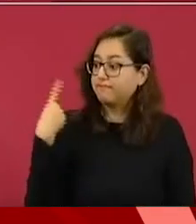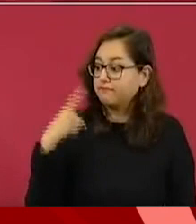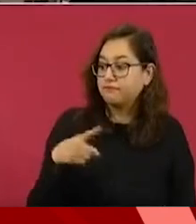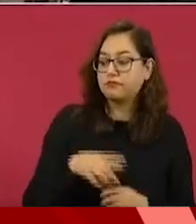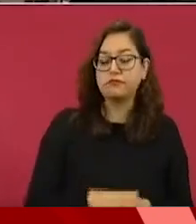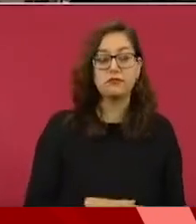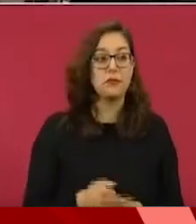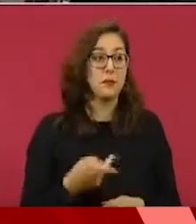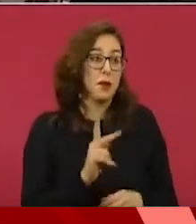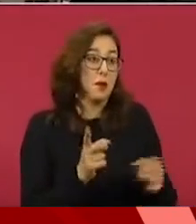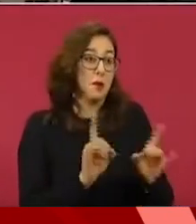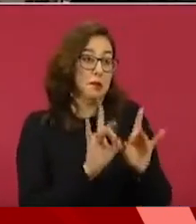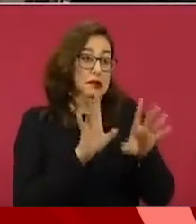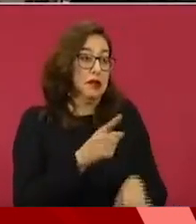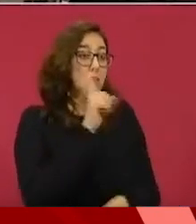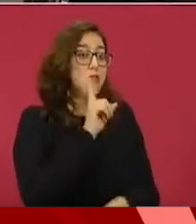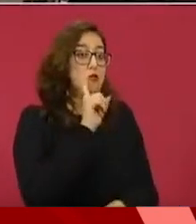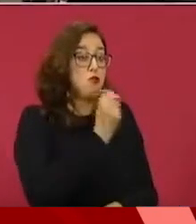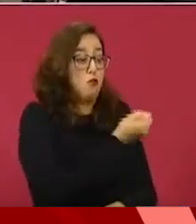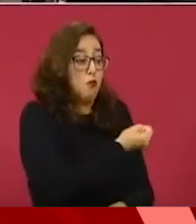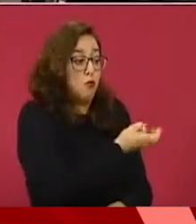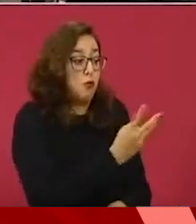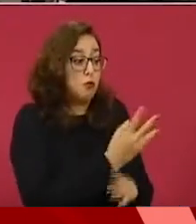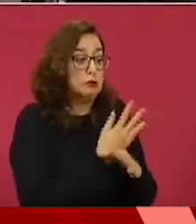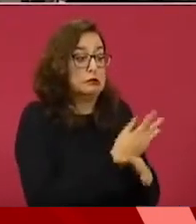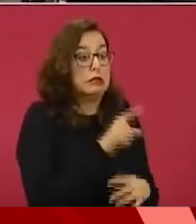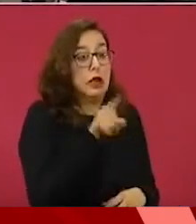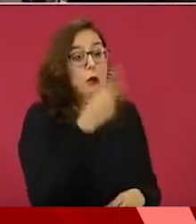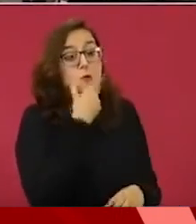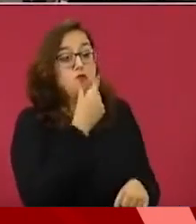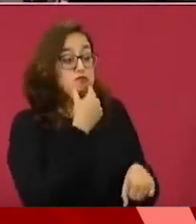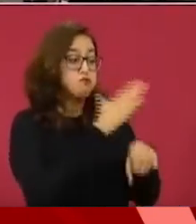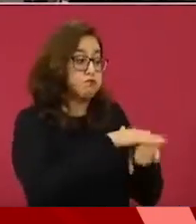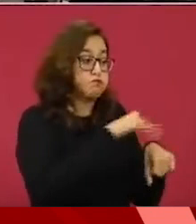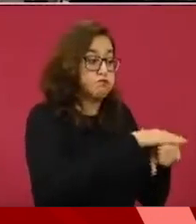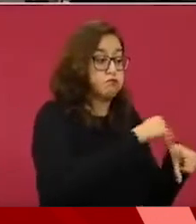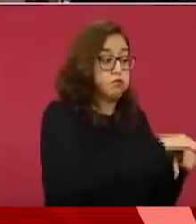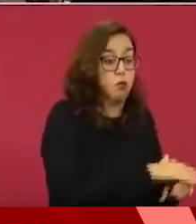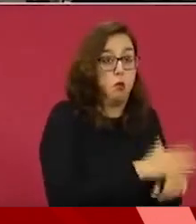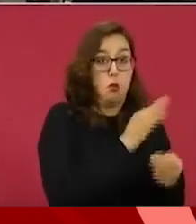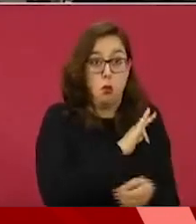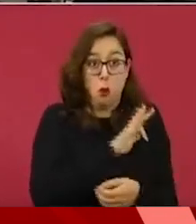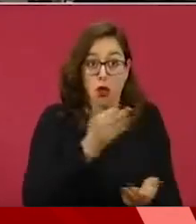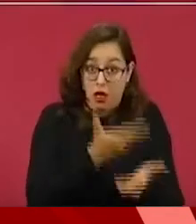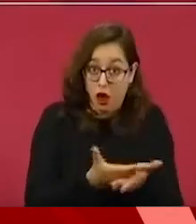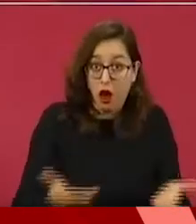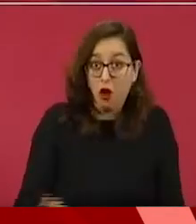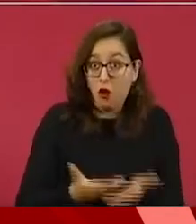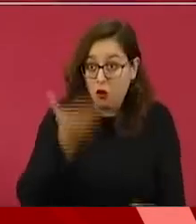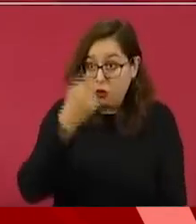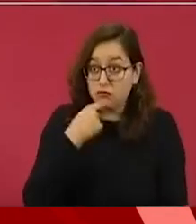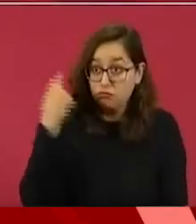tiempo. Estos hechos que ellas hablan de acoso. ¿Tendrían que denunciarlo ahora? Sí, ahora